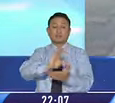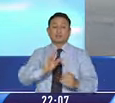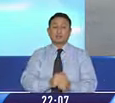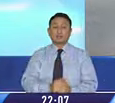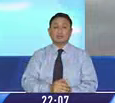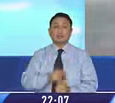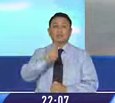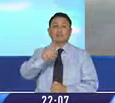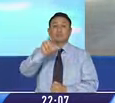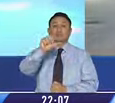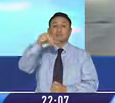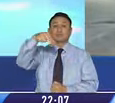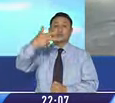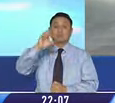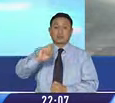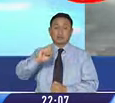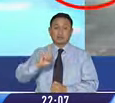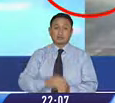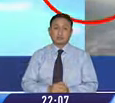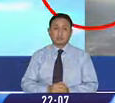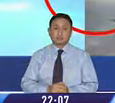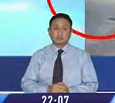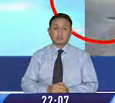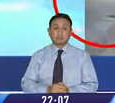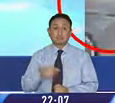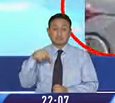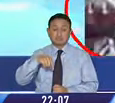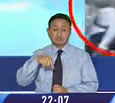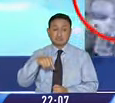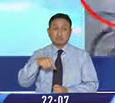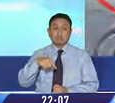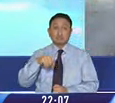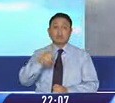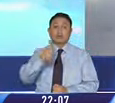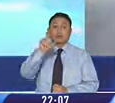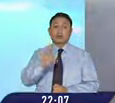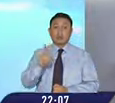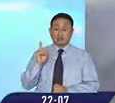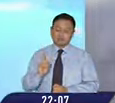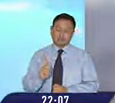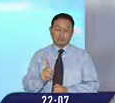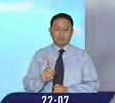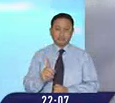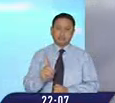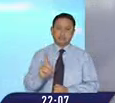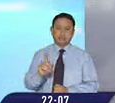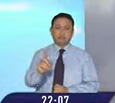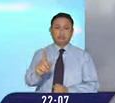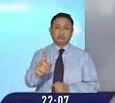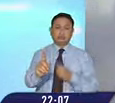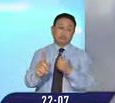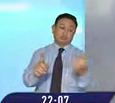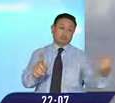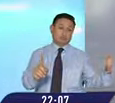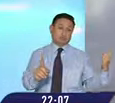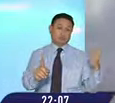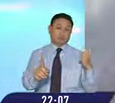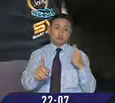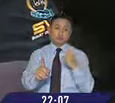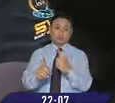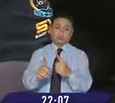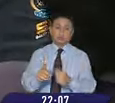Antonio Alto, al norte de Quito. De pronto se cruzan con una persona que caminaba sobre la acera y se devuelven para